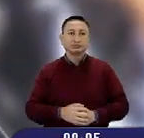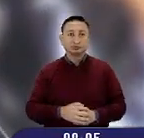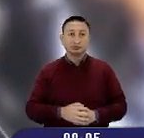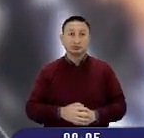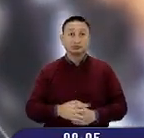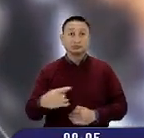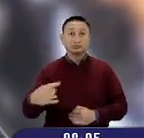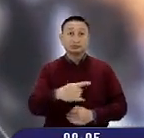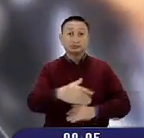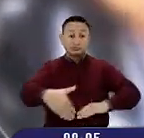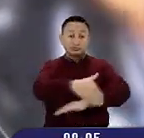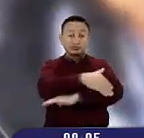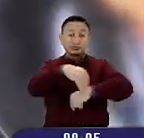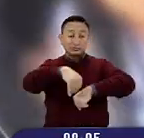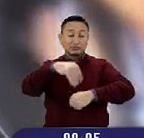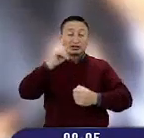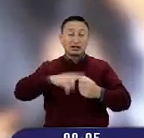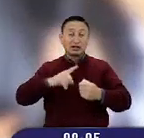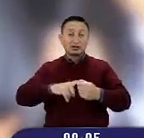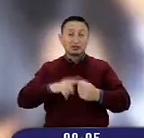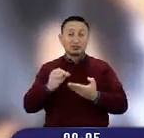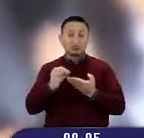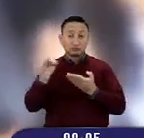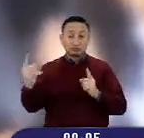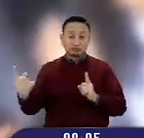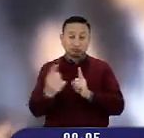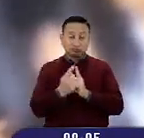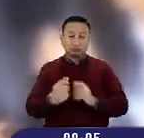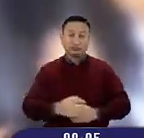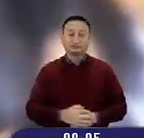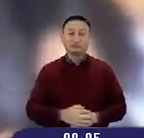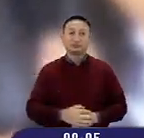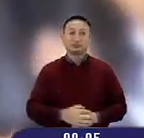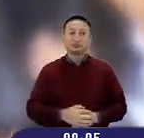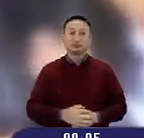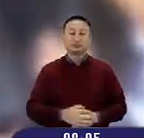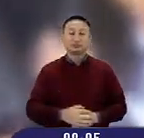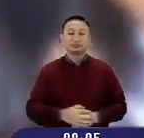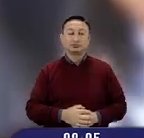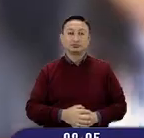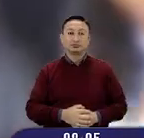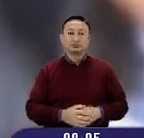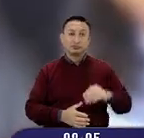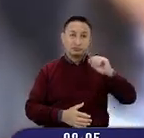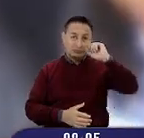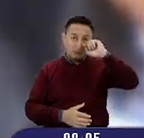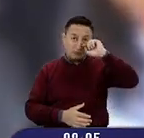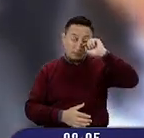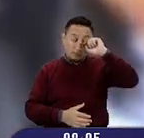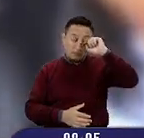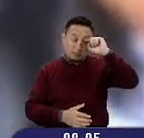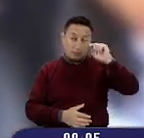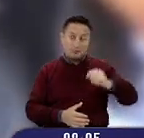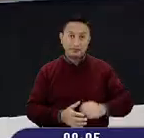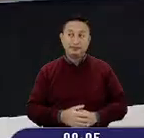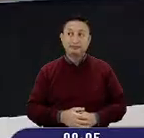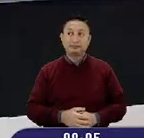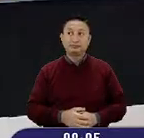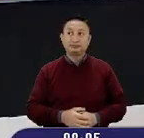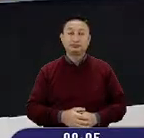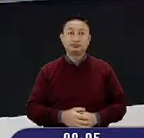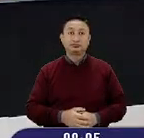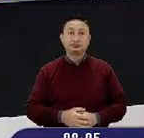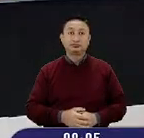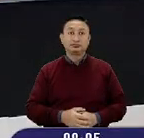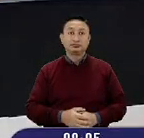en aquellas que unen a la capital con los sectores rurales. Informó Marilyn Jaramillo.